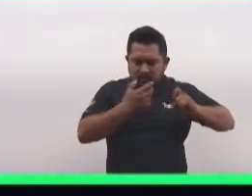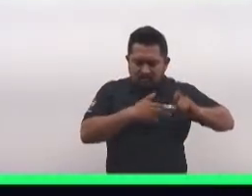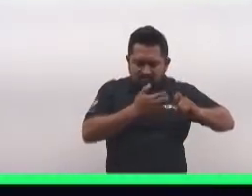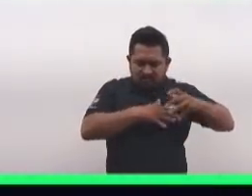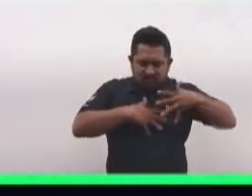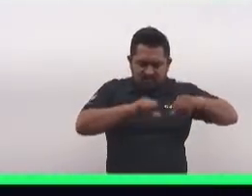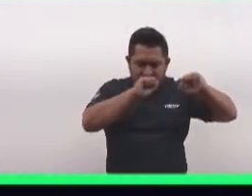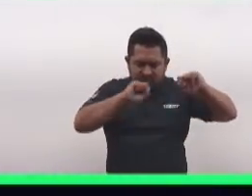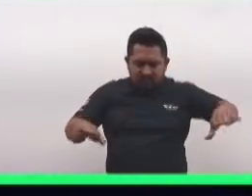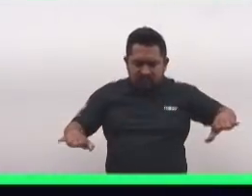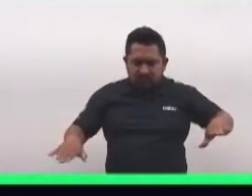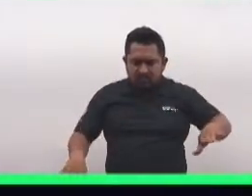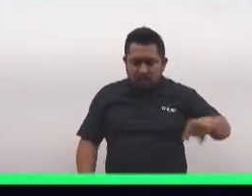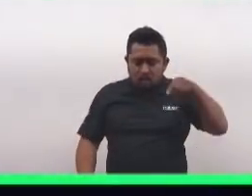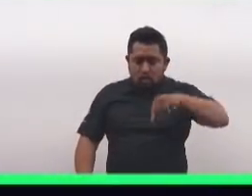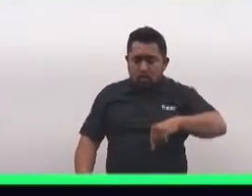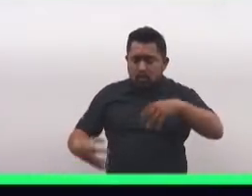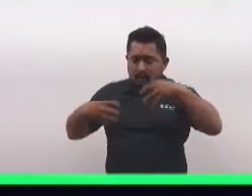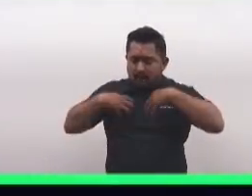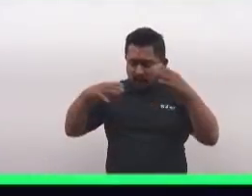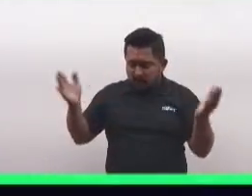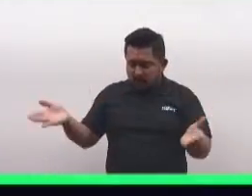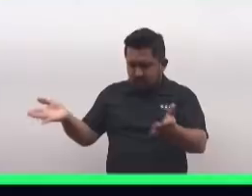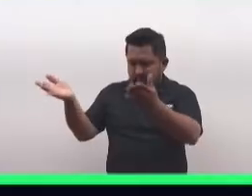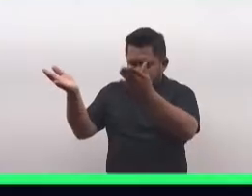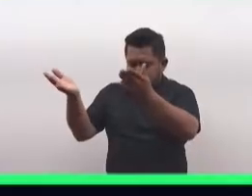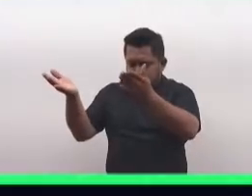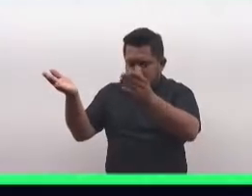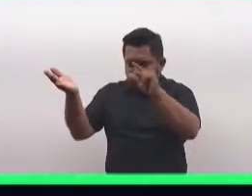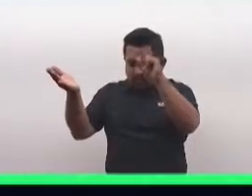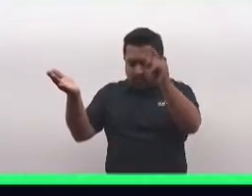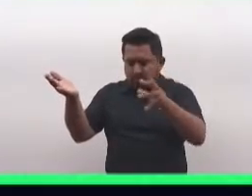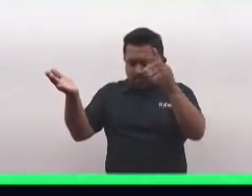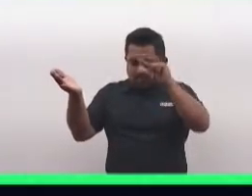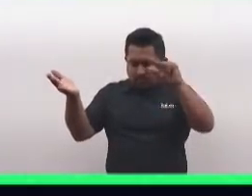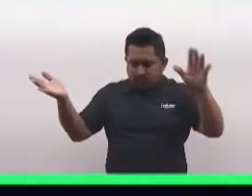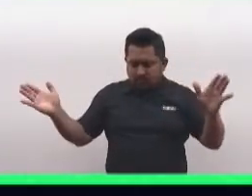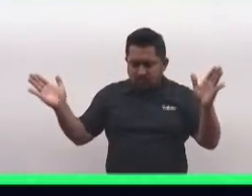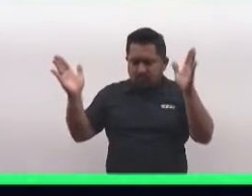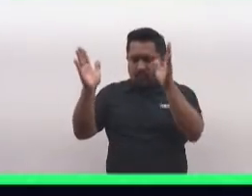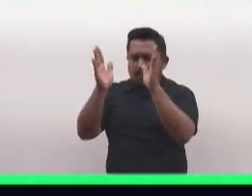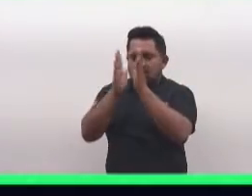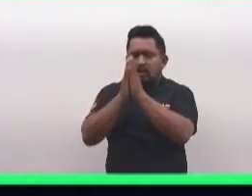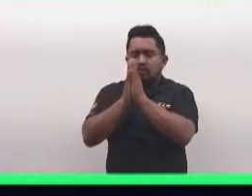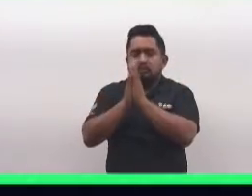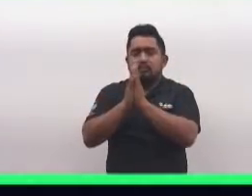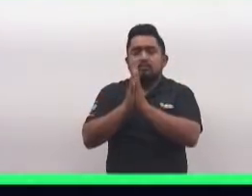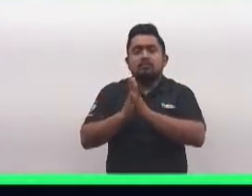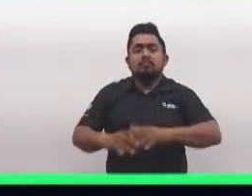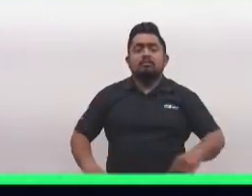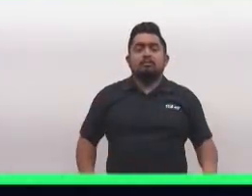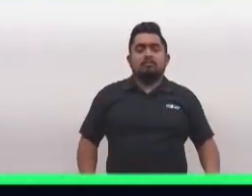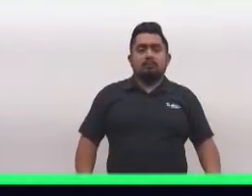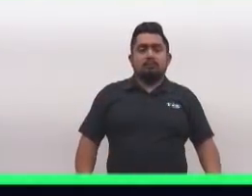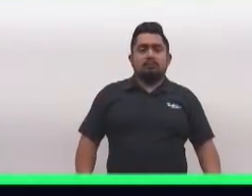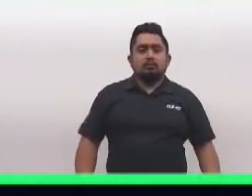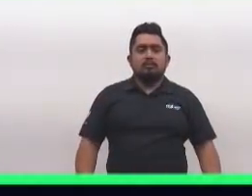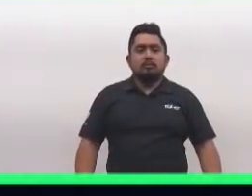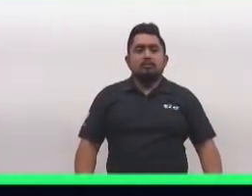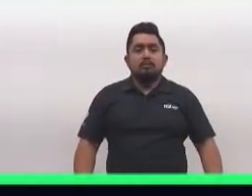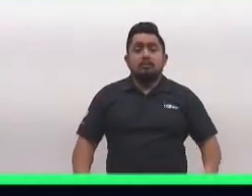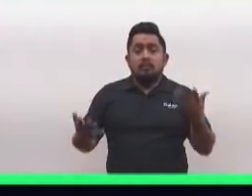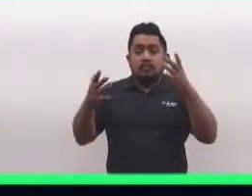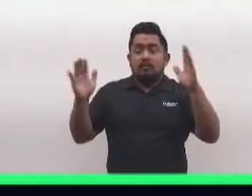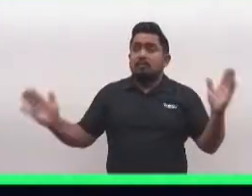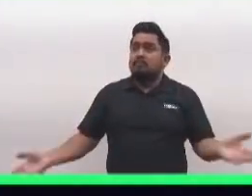porque hoy celebramos tu nombre en cristo jesús en acción de gracia lo pedimos todo en la iglesia dice amén de